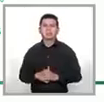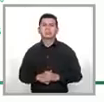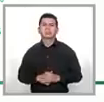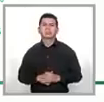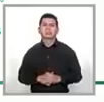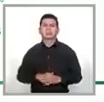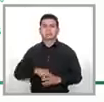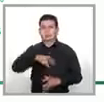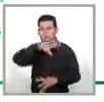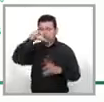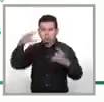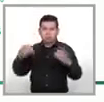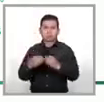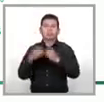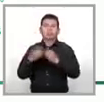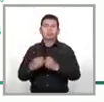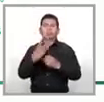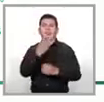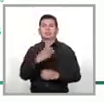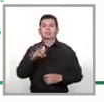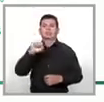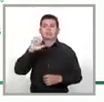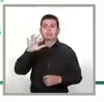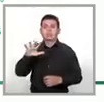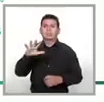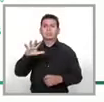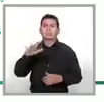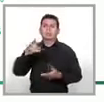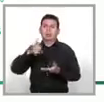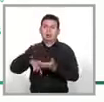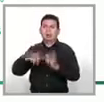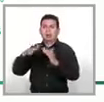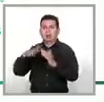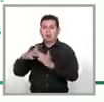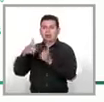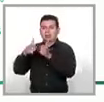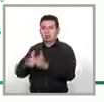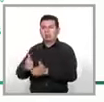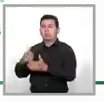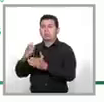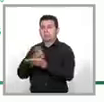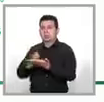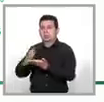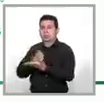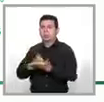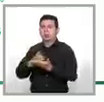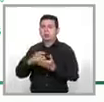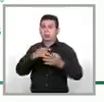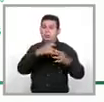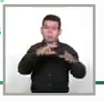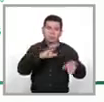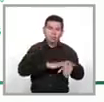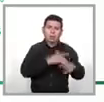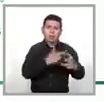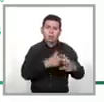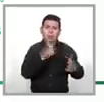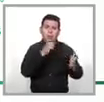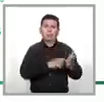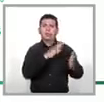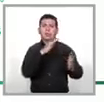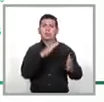De estos, 365 se encuentran en aislamiento domiciliario y el resto distribuidos